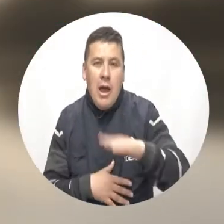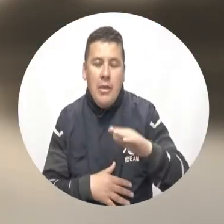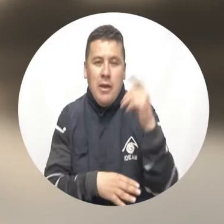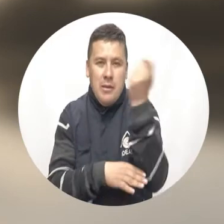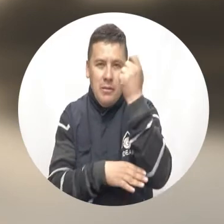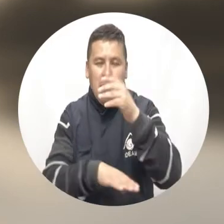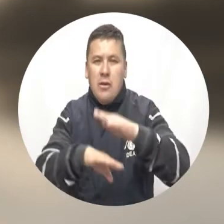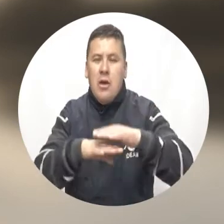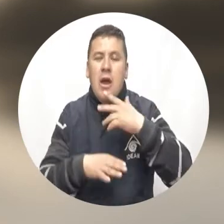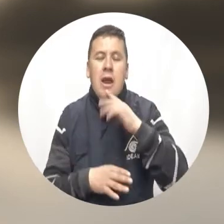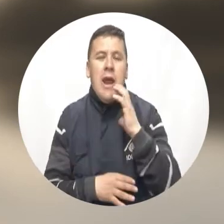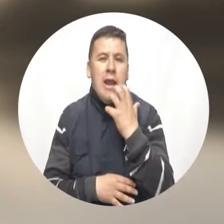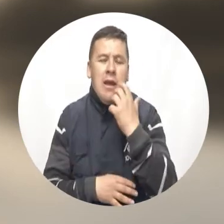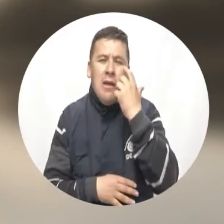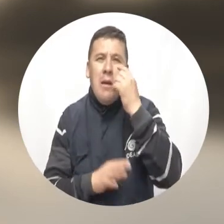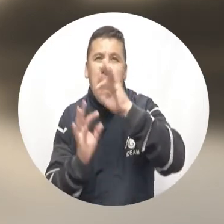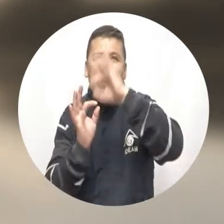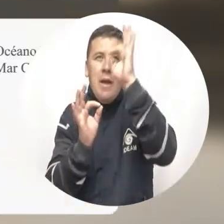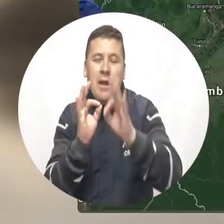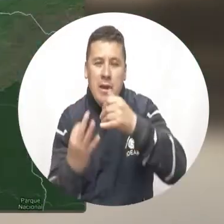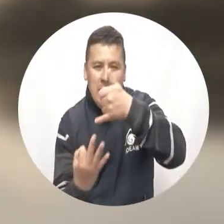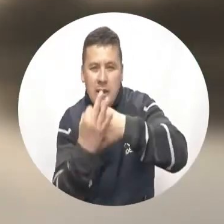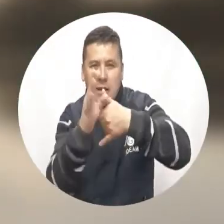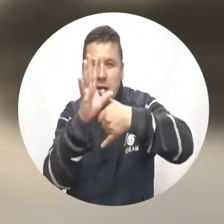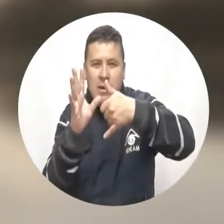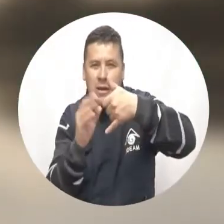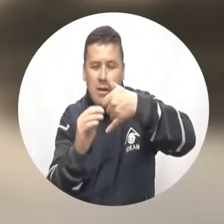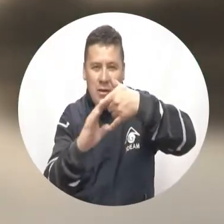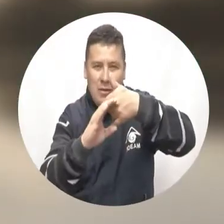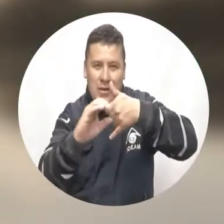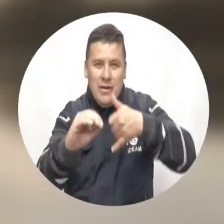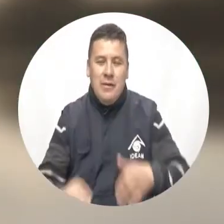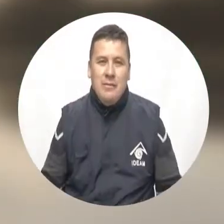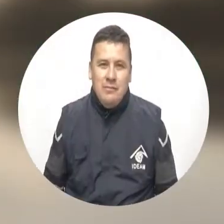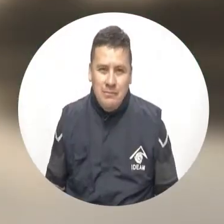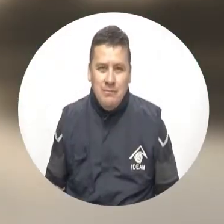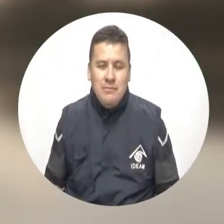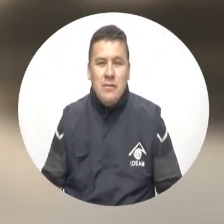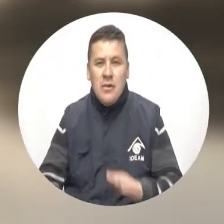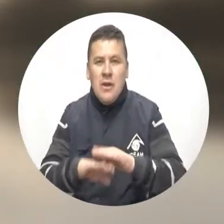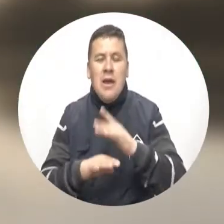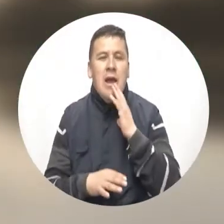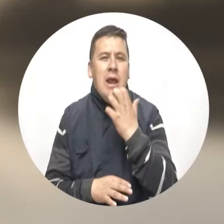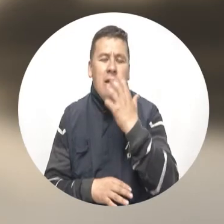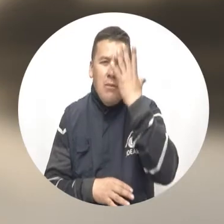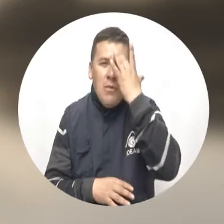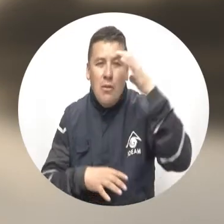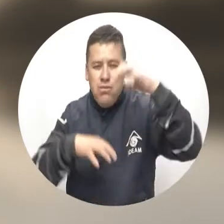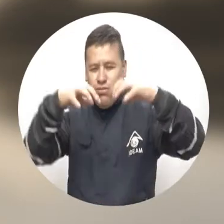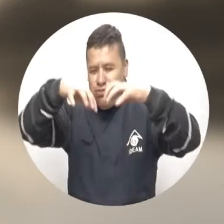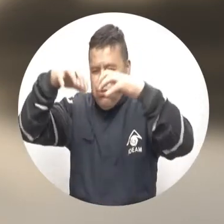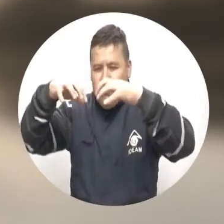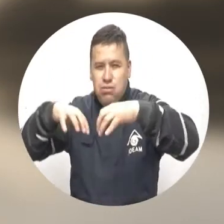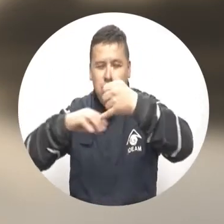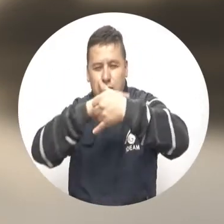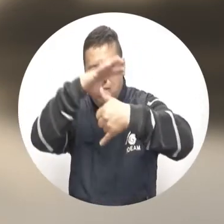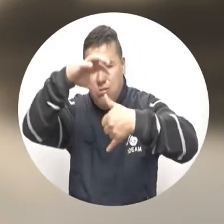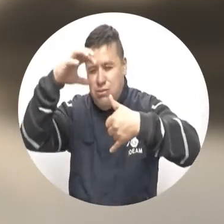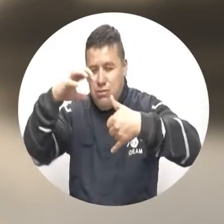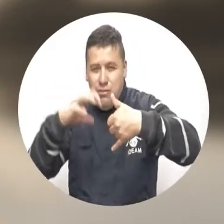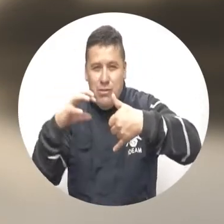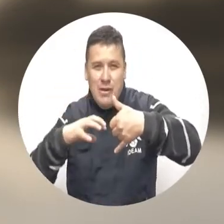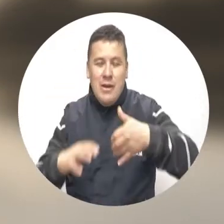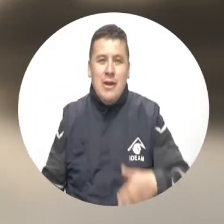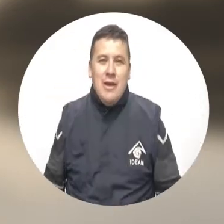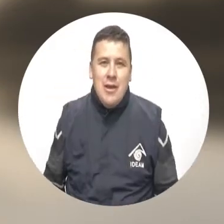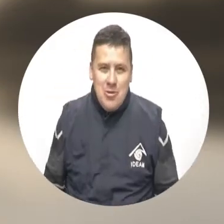Meta. Alerta naranja en las regiones andina, Pacífica y Orinoquía. Alerta naranja por tiempo lluvioso en el Océano Pacífico y en